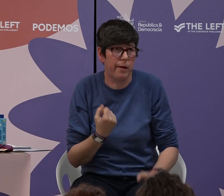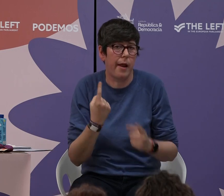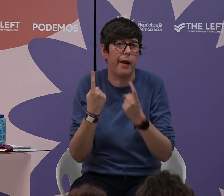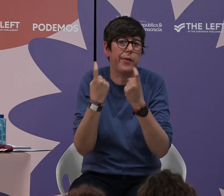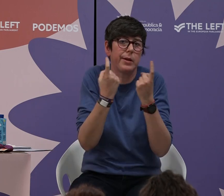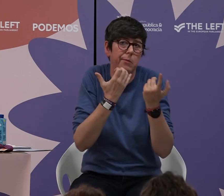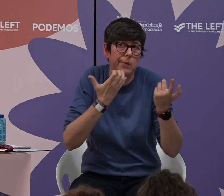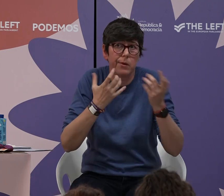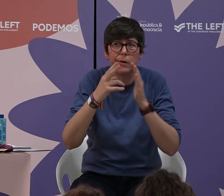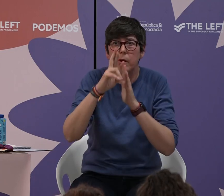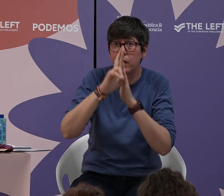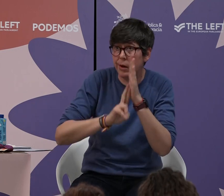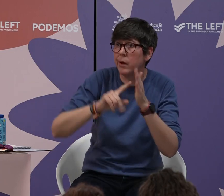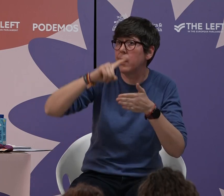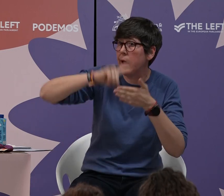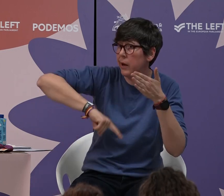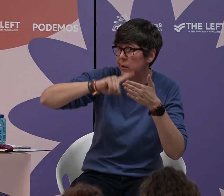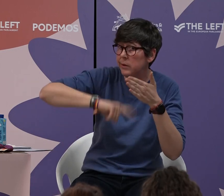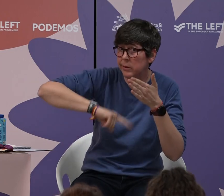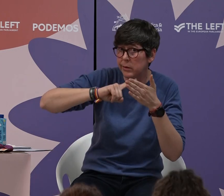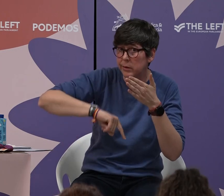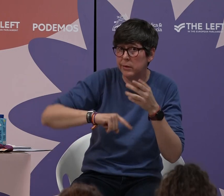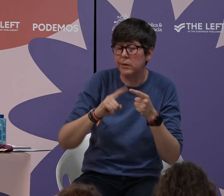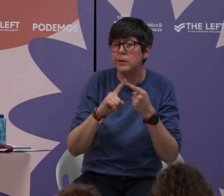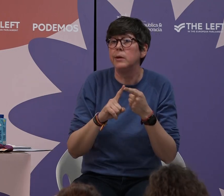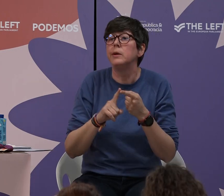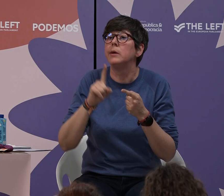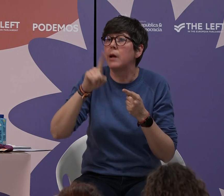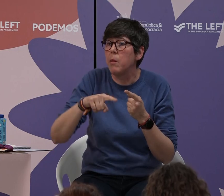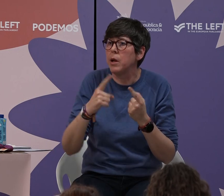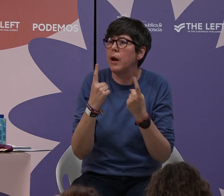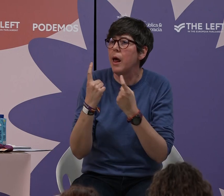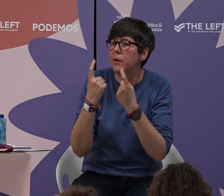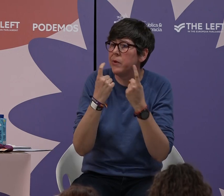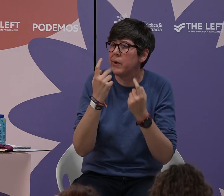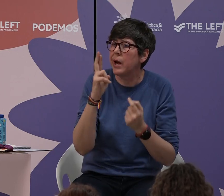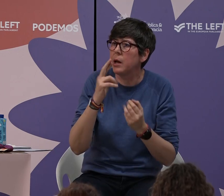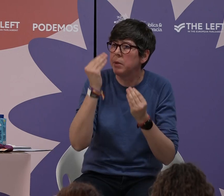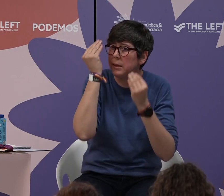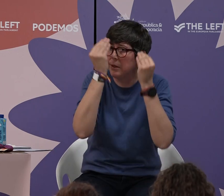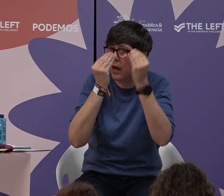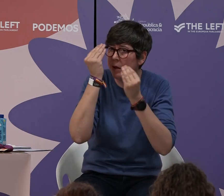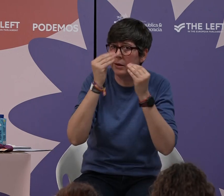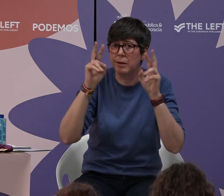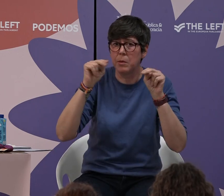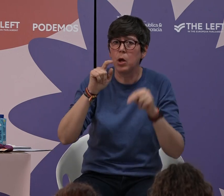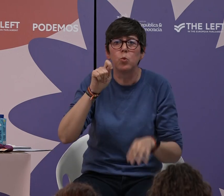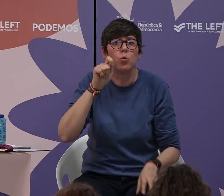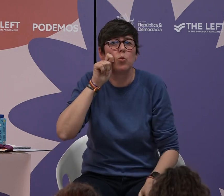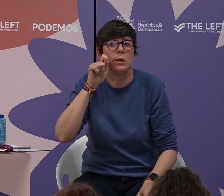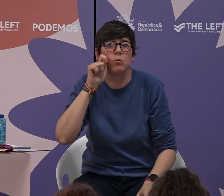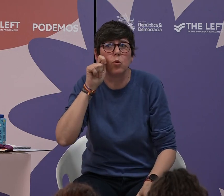Claro que sí En lo municipal necesitamos por ejemplo una regularización de los precios del alquiler necesitamos también